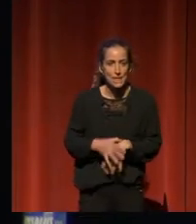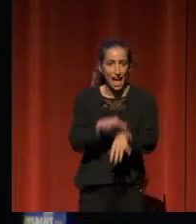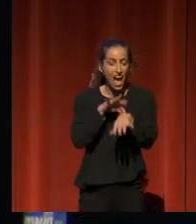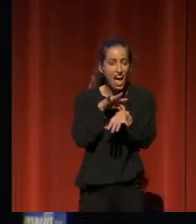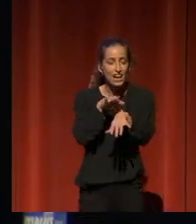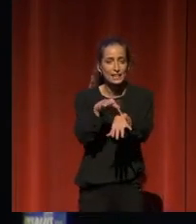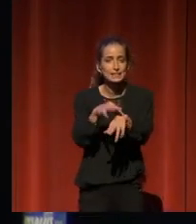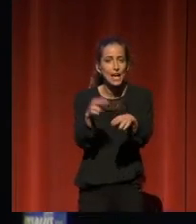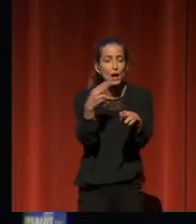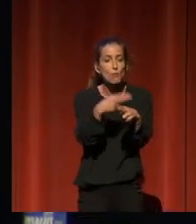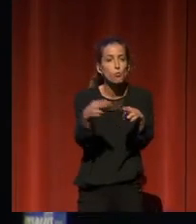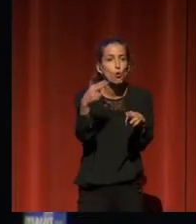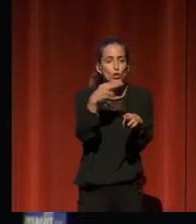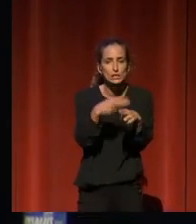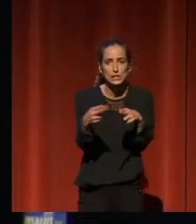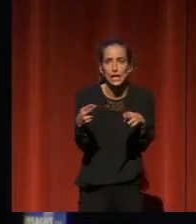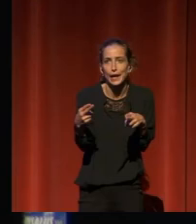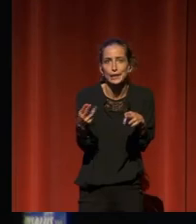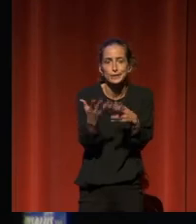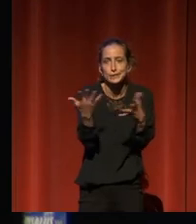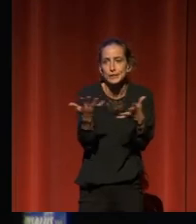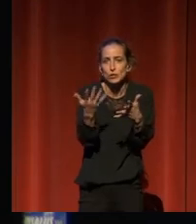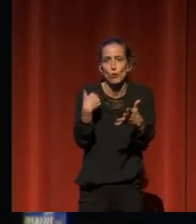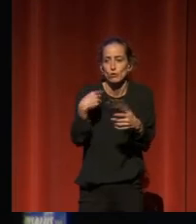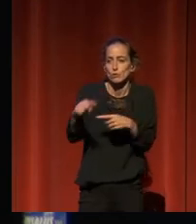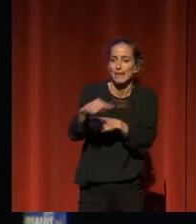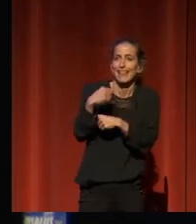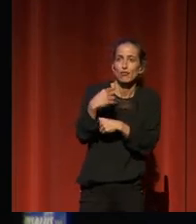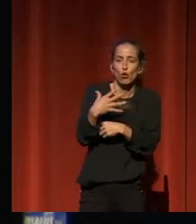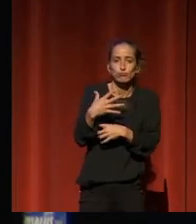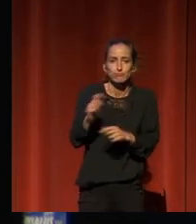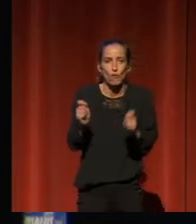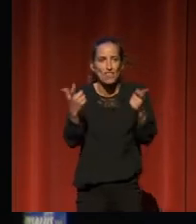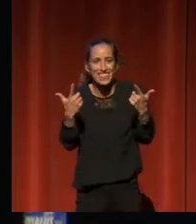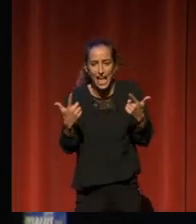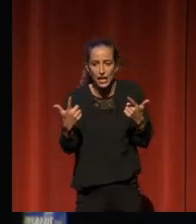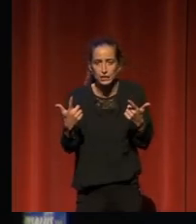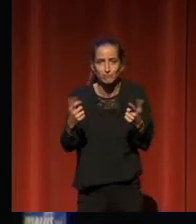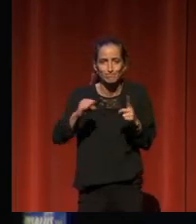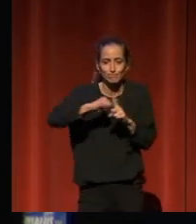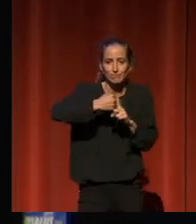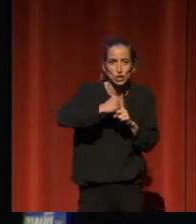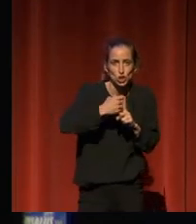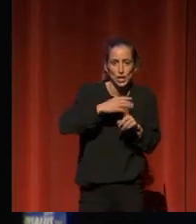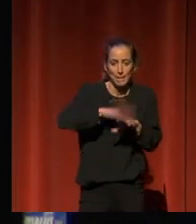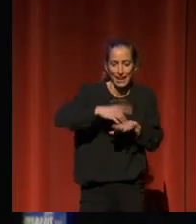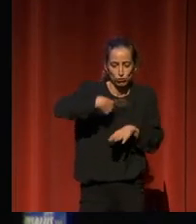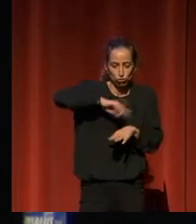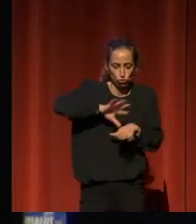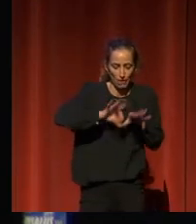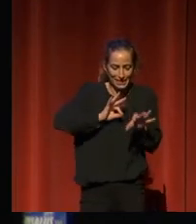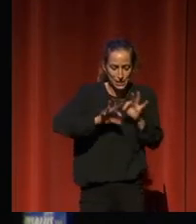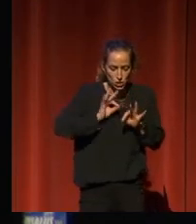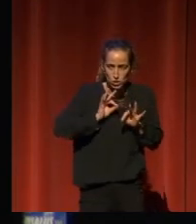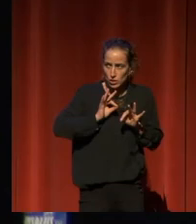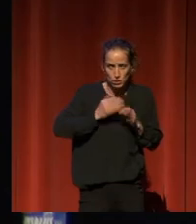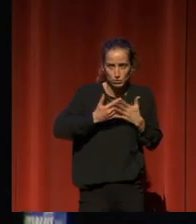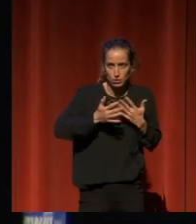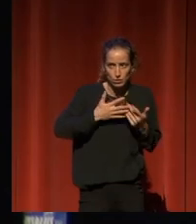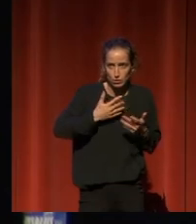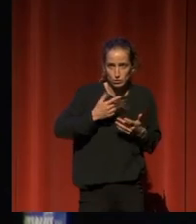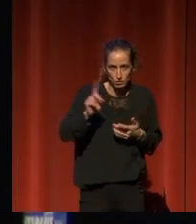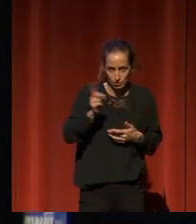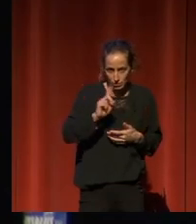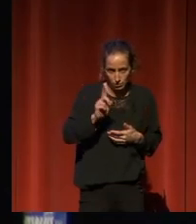política no tengo un mandato digamos oficial que nos empuje a tomar decisiones